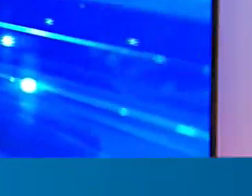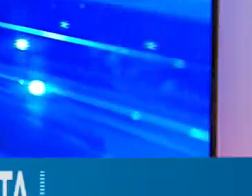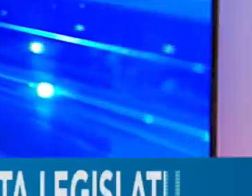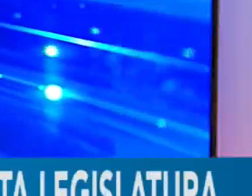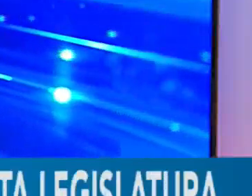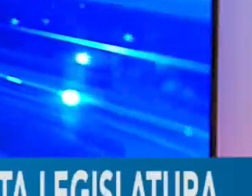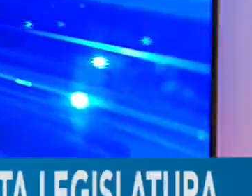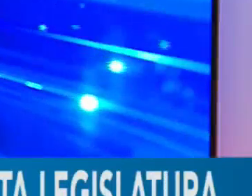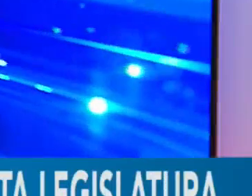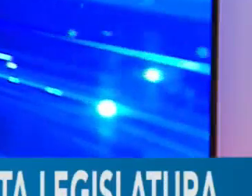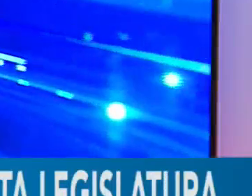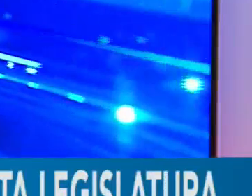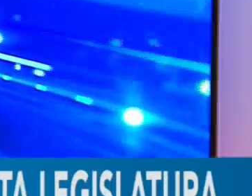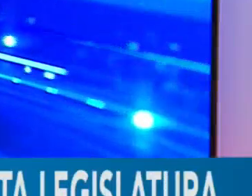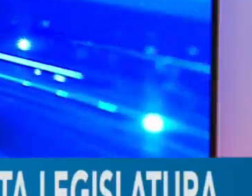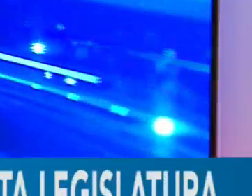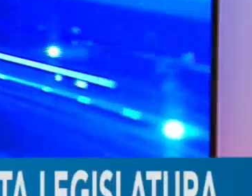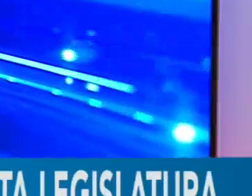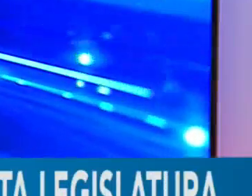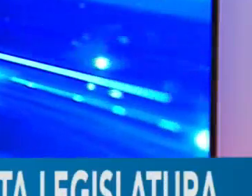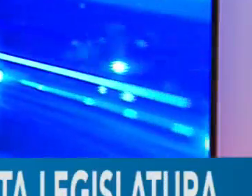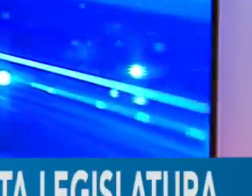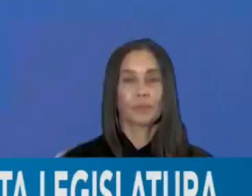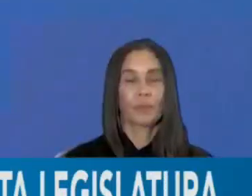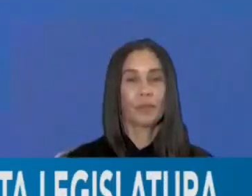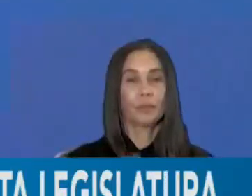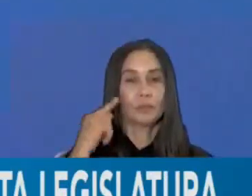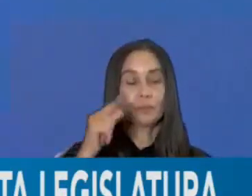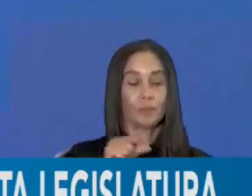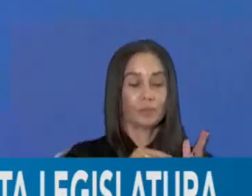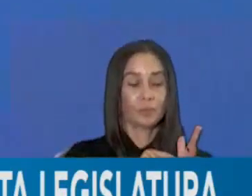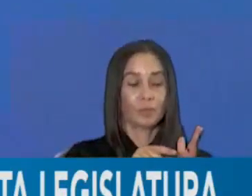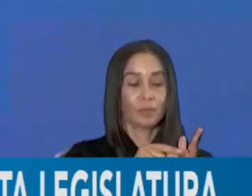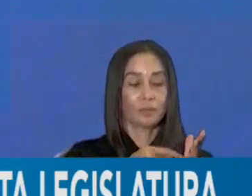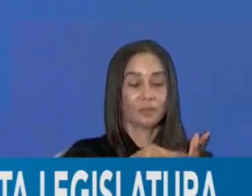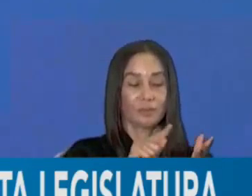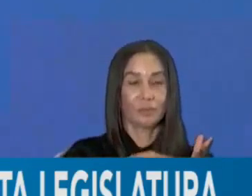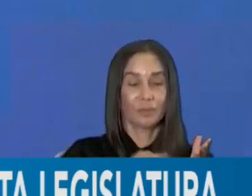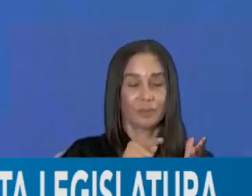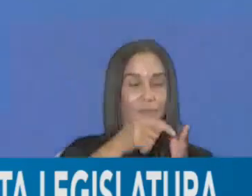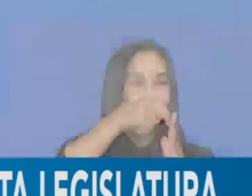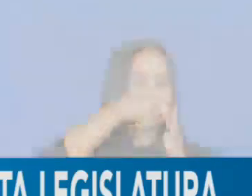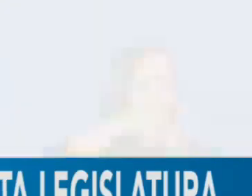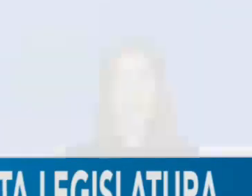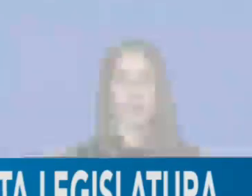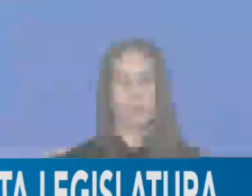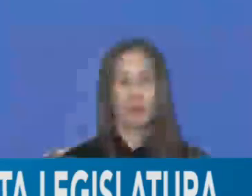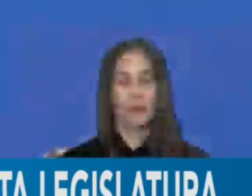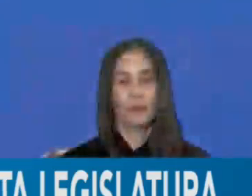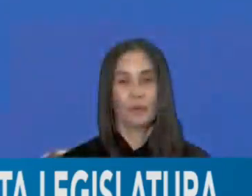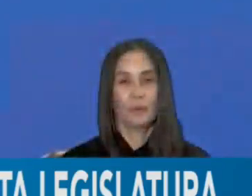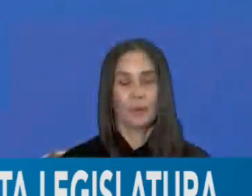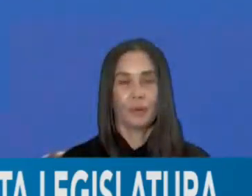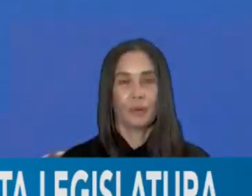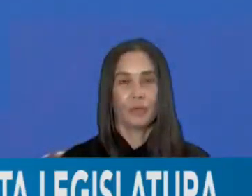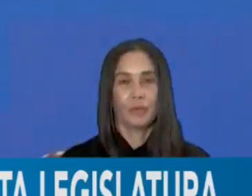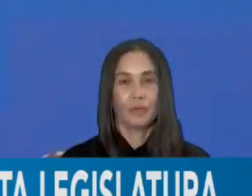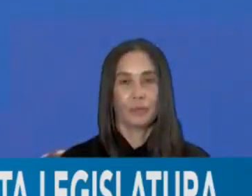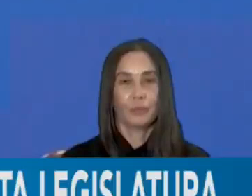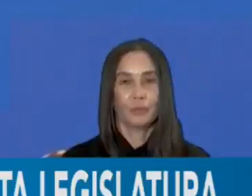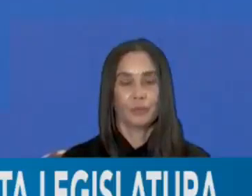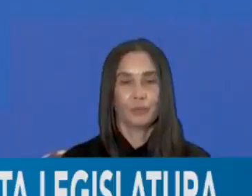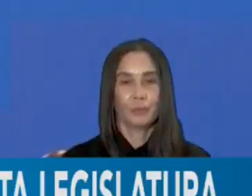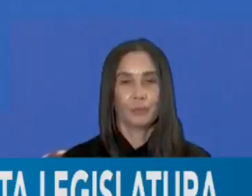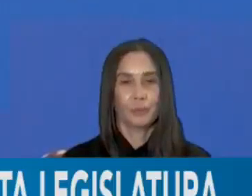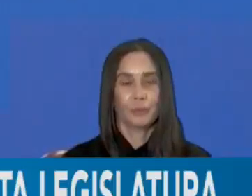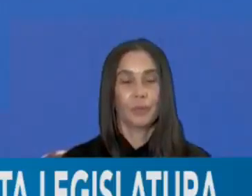A propósito de esto, el presidente Luis Abinader asegura que no cree que sea aprobada en la presente legislatura el nuevo Código Penal, ya que la